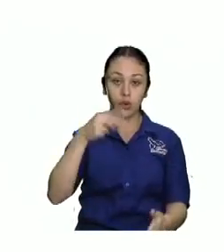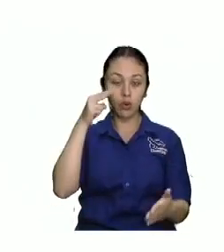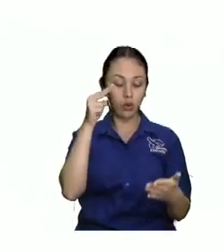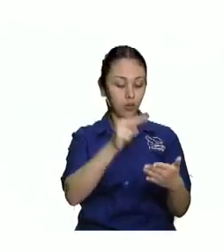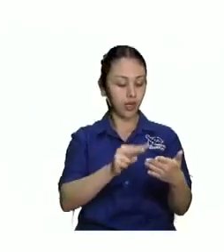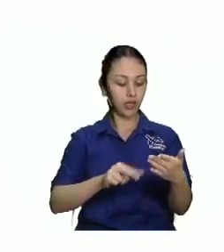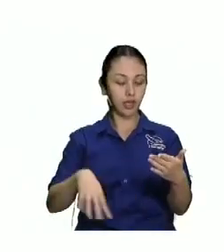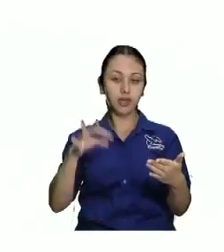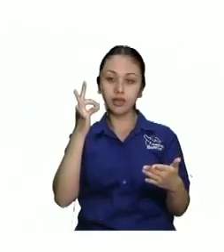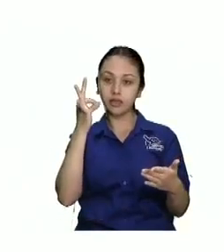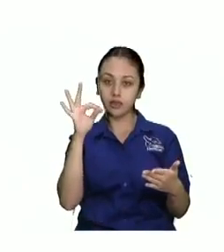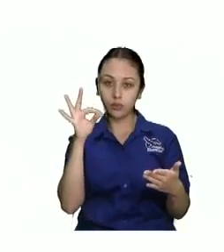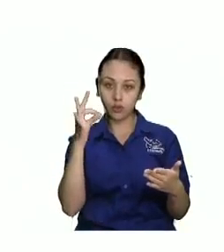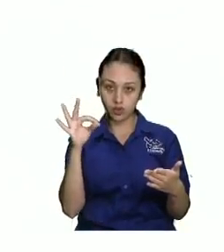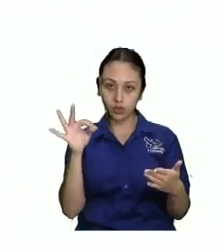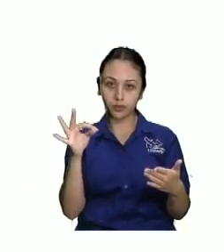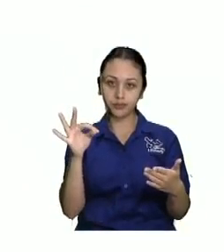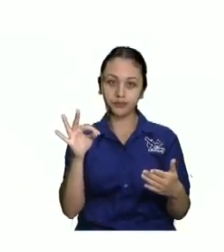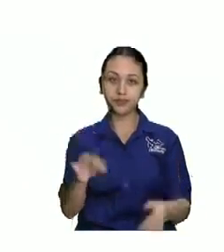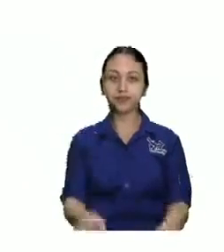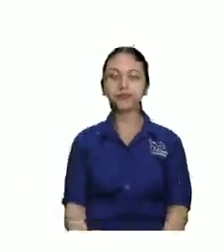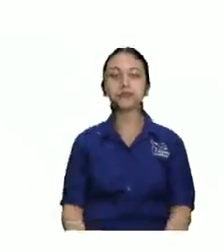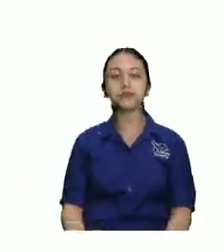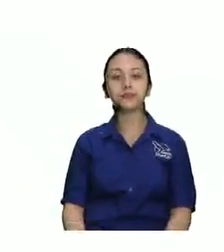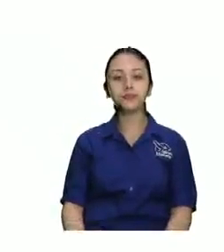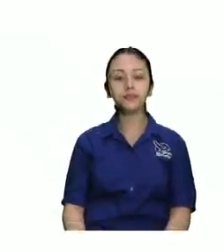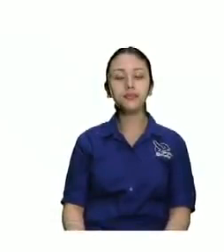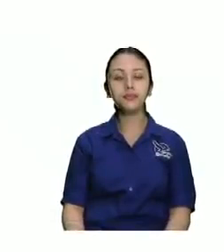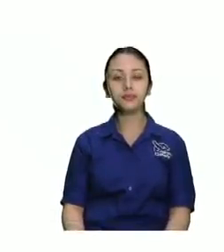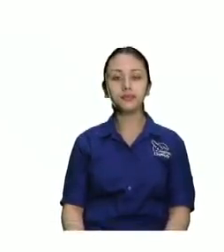la perspectiva de los lugares intermedios.